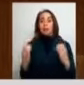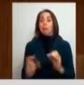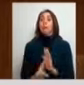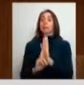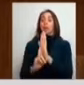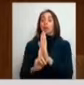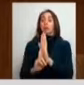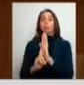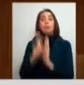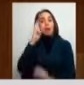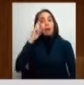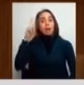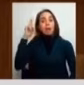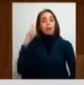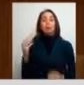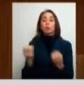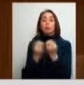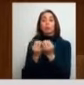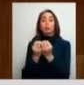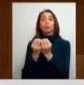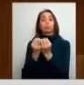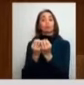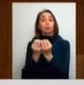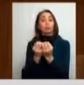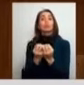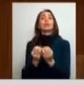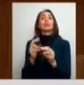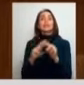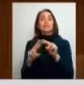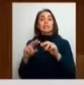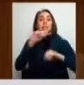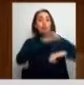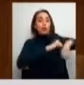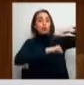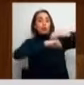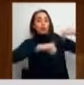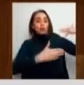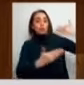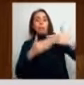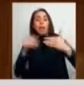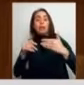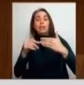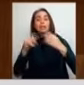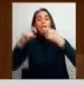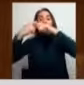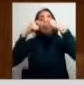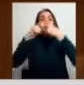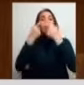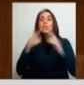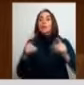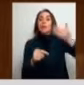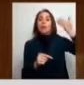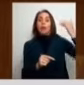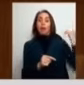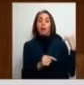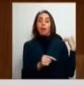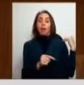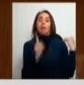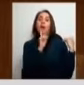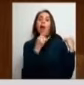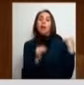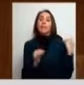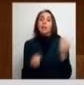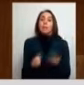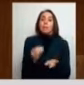hubo mucha gente que construyó para que hoy los parámetros de la discusión sean diferentes y sean finalmente más democráticos